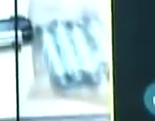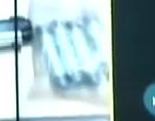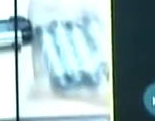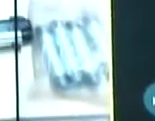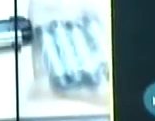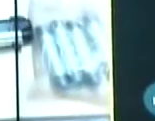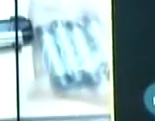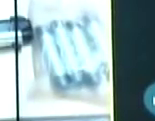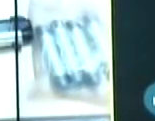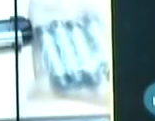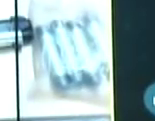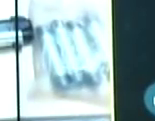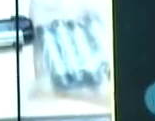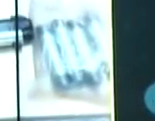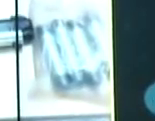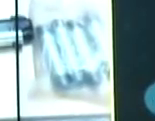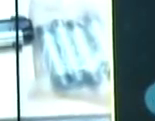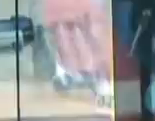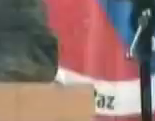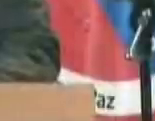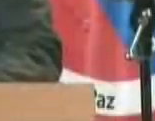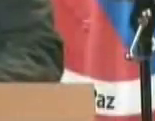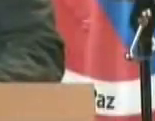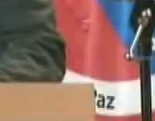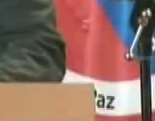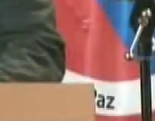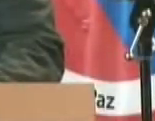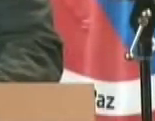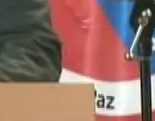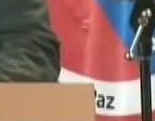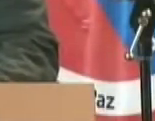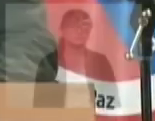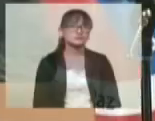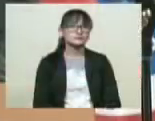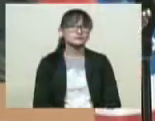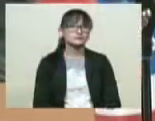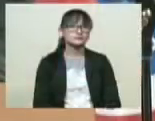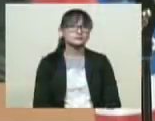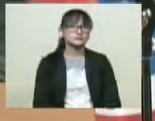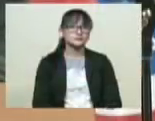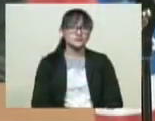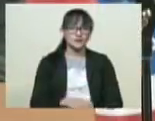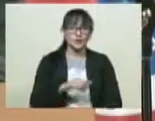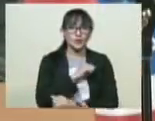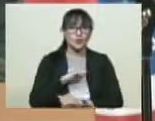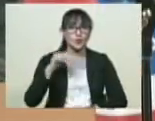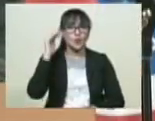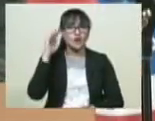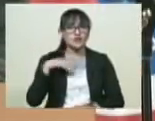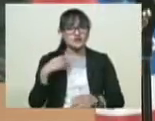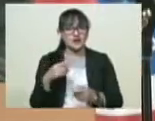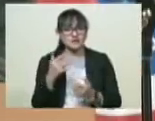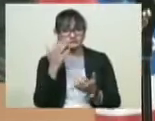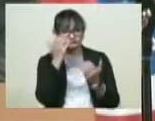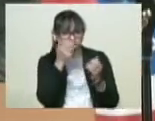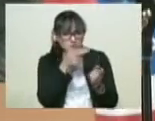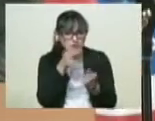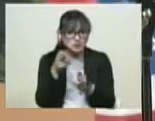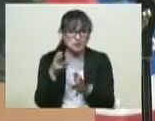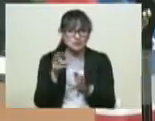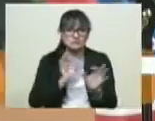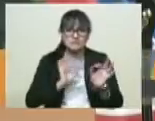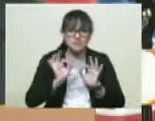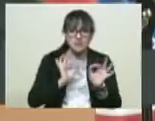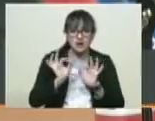públicos, entre ellos el CNE, la Comandancia General de la Guardia Nacional Bolivariana, así como también la base